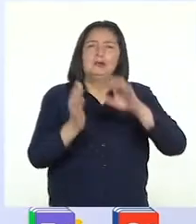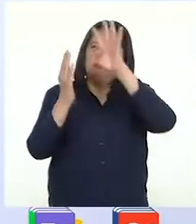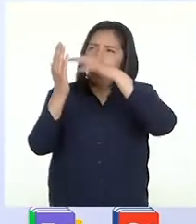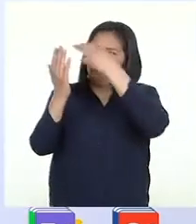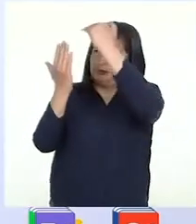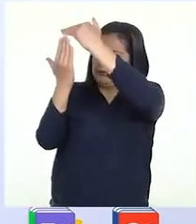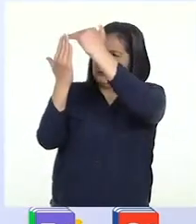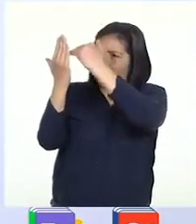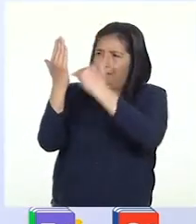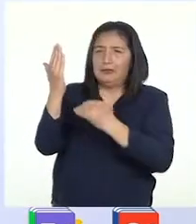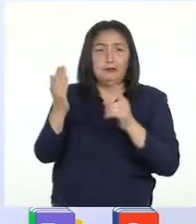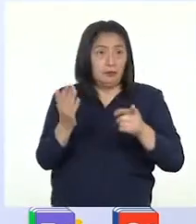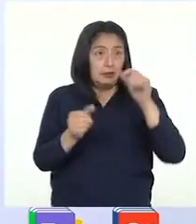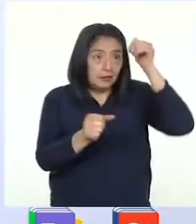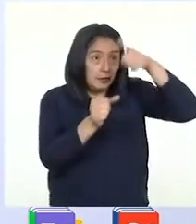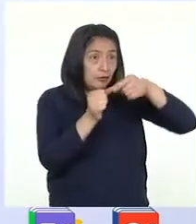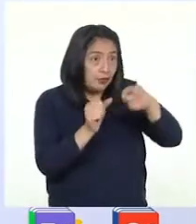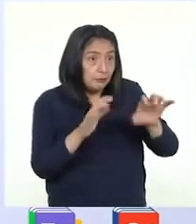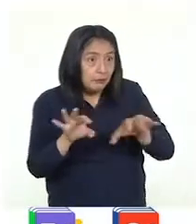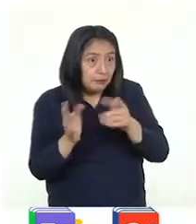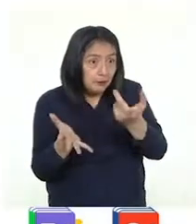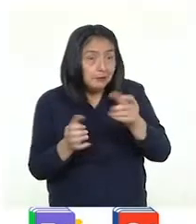actividades. ¿Les parece si la recordamos?